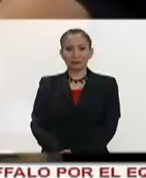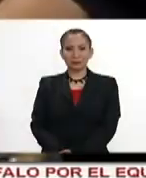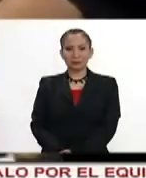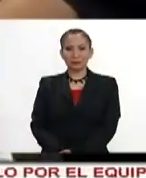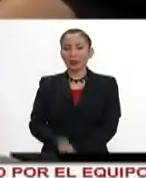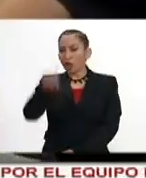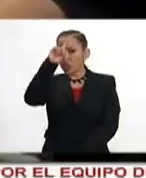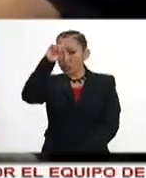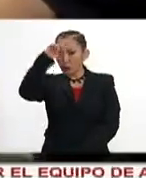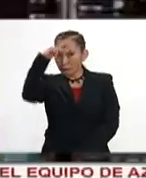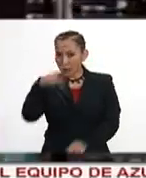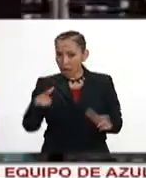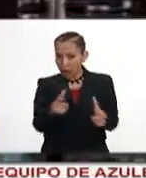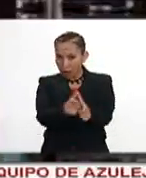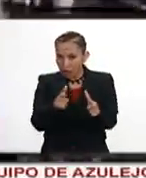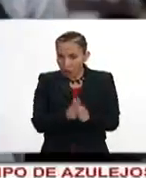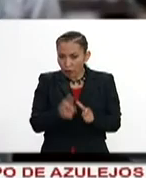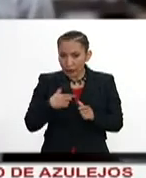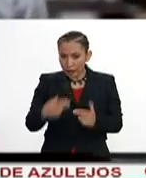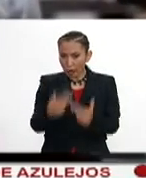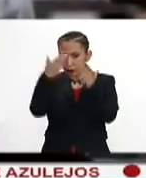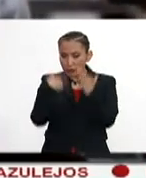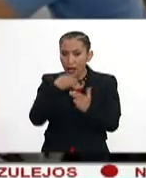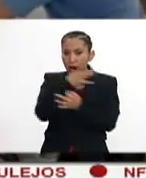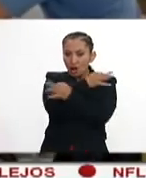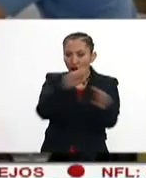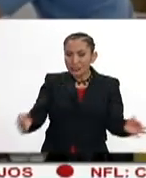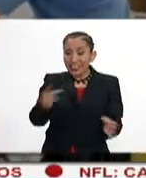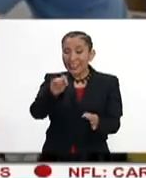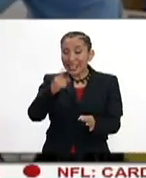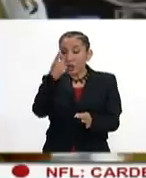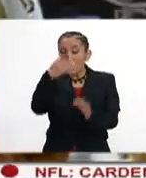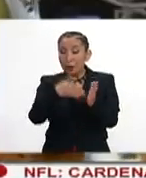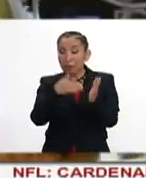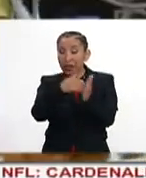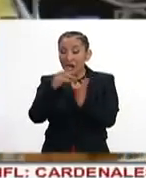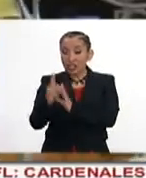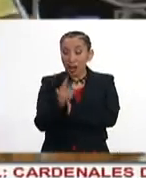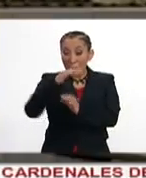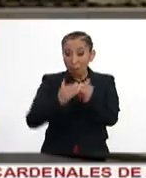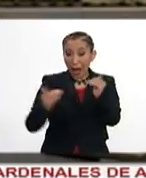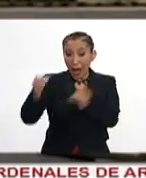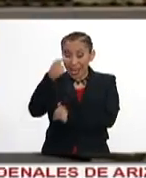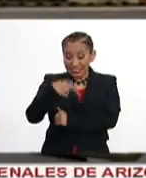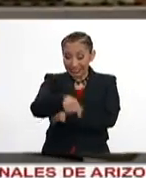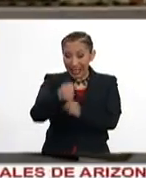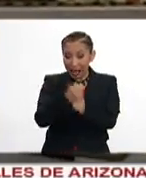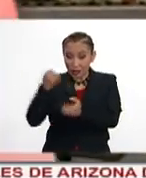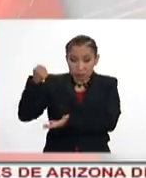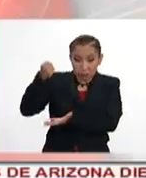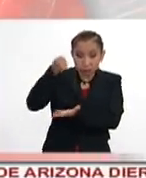El Consejo Mexicano de Negocios anuncia una inversión de más de 31,000 millones de dólares para este año.